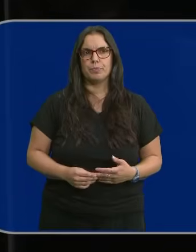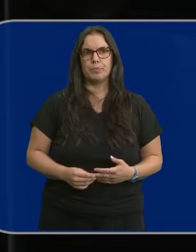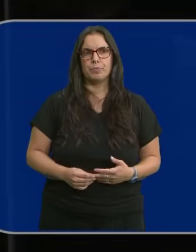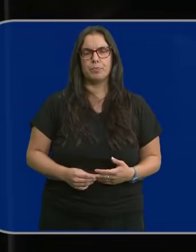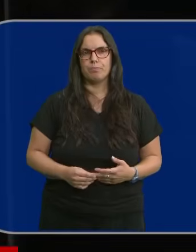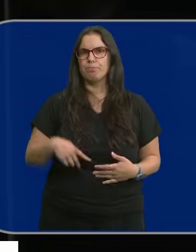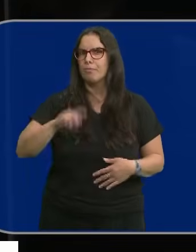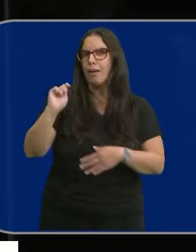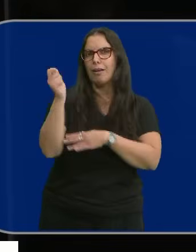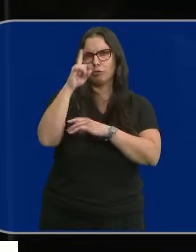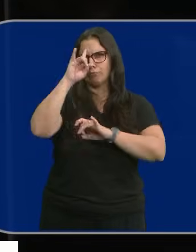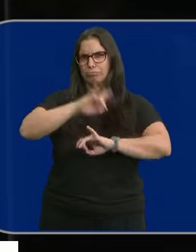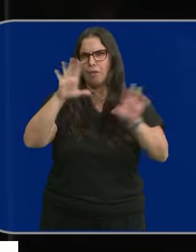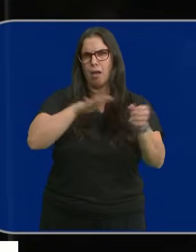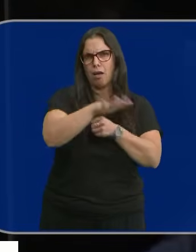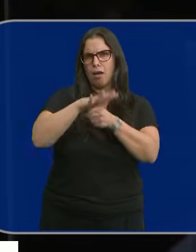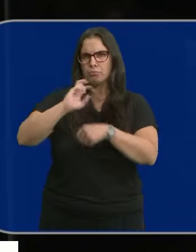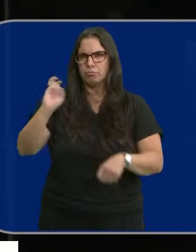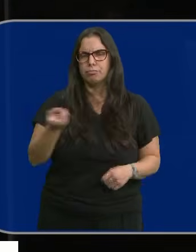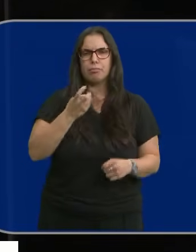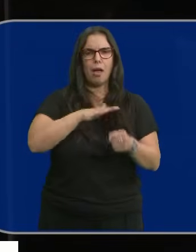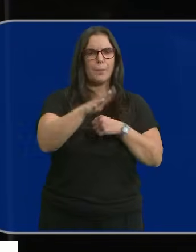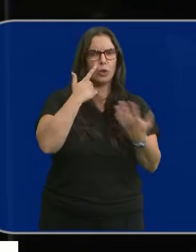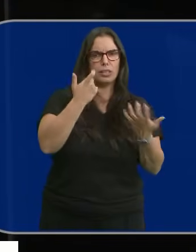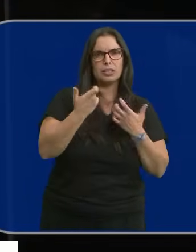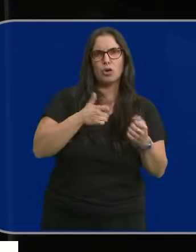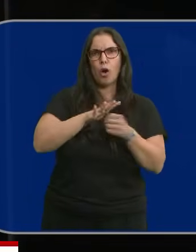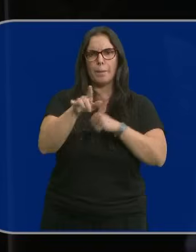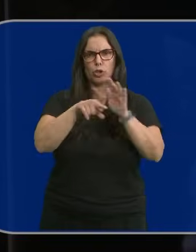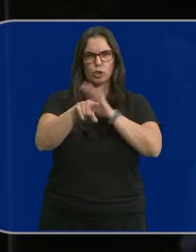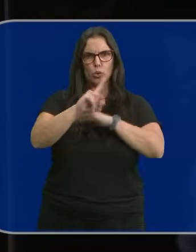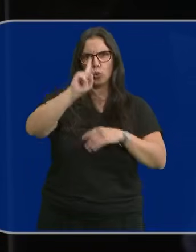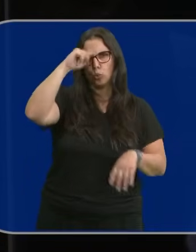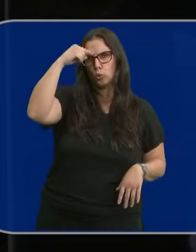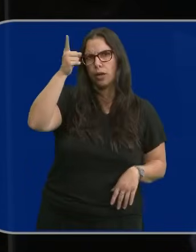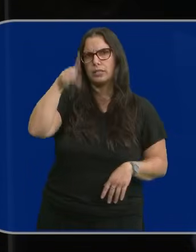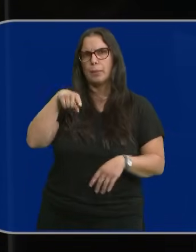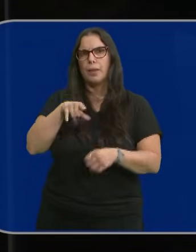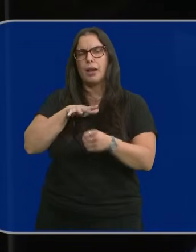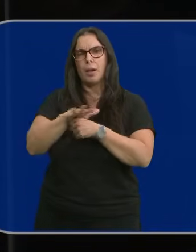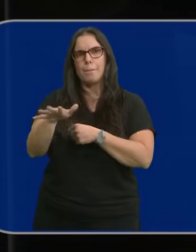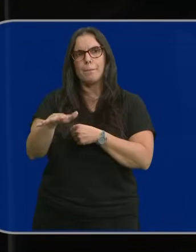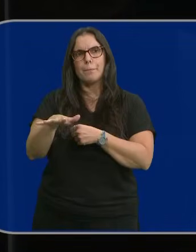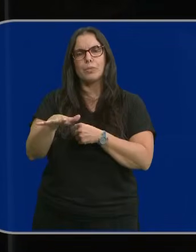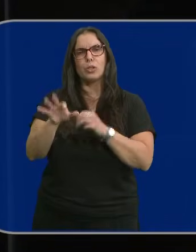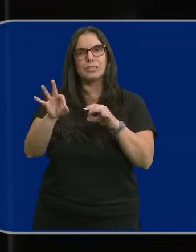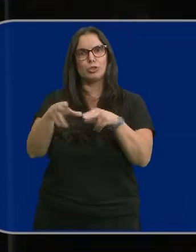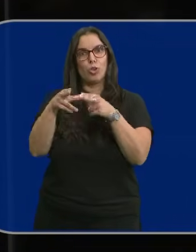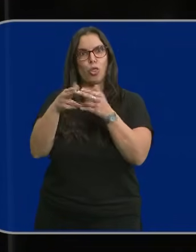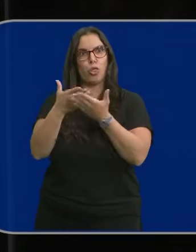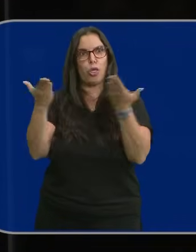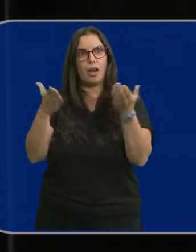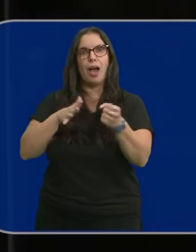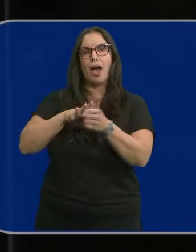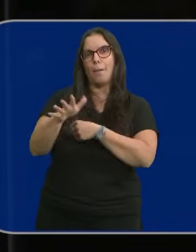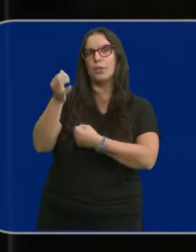Un rotundo éxito en todos los ámbitos, en el artístico, en el de gestión cultural, pero también en el ámbito social y